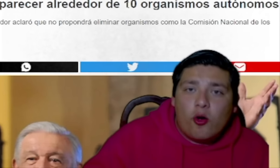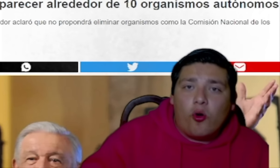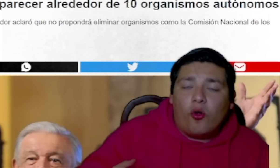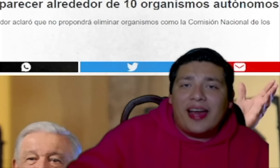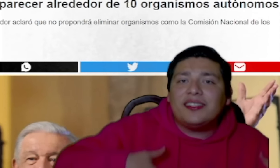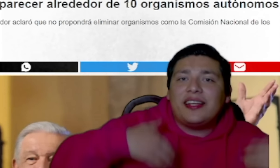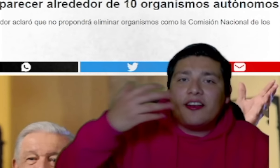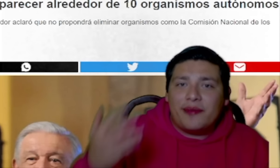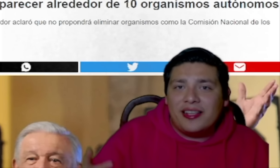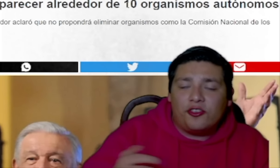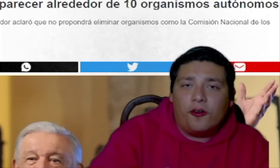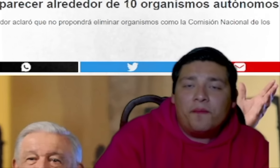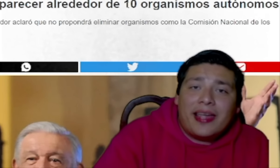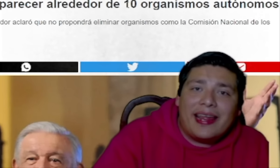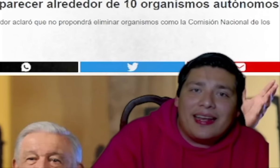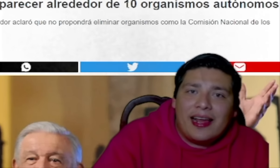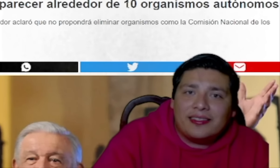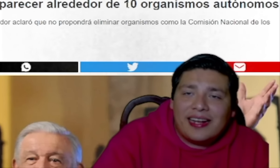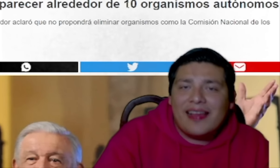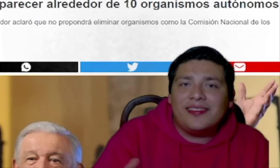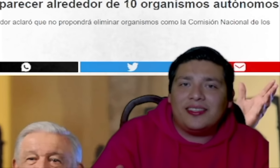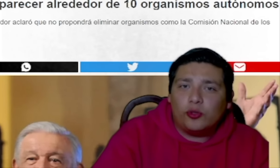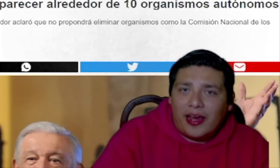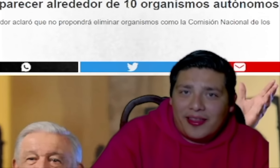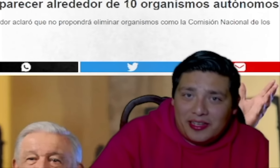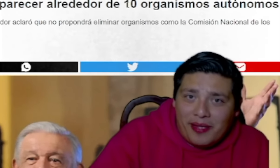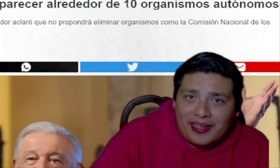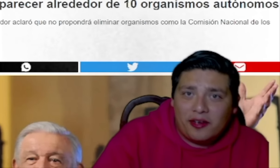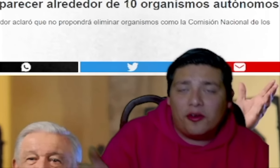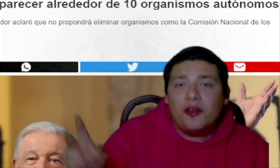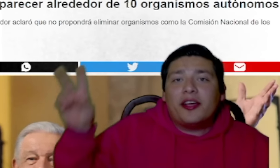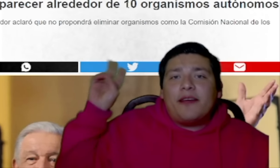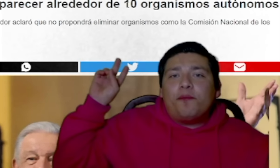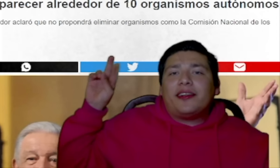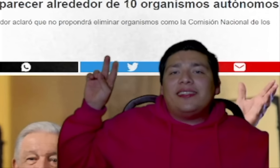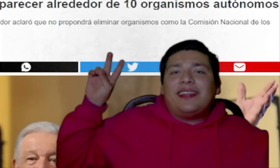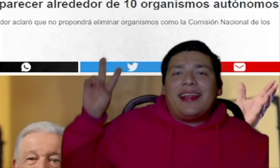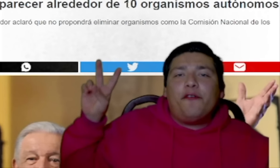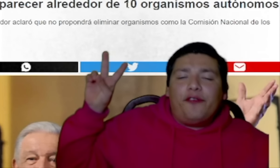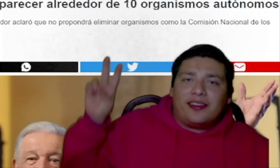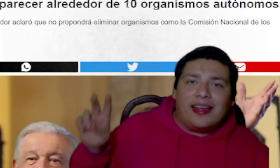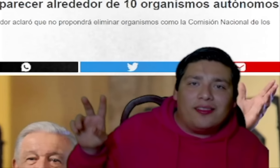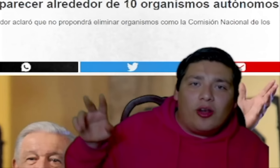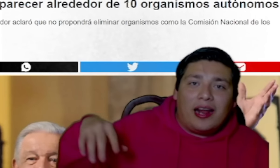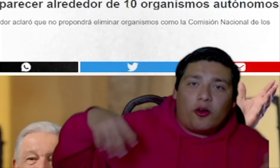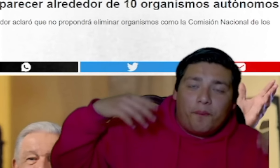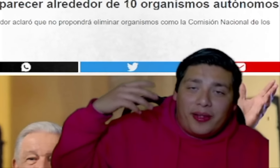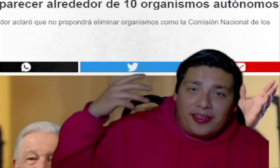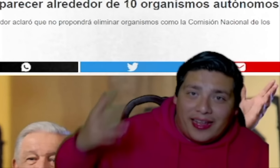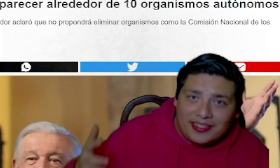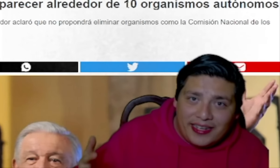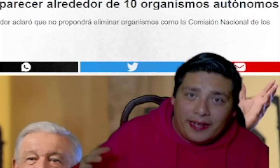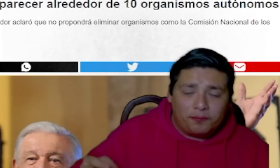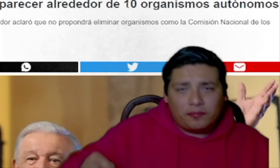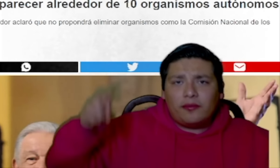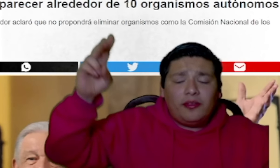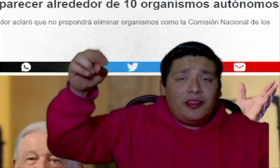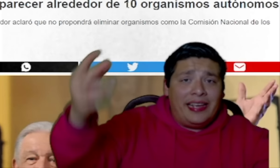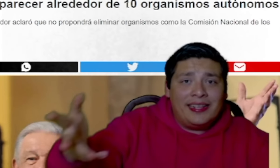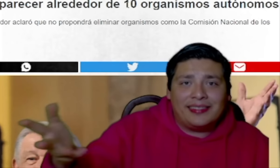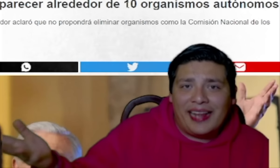vender o dar servicio en las grandes ciudades de México, que porque estaría afectando la